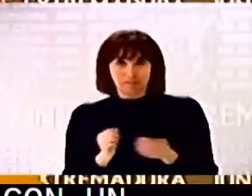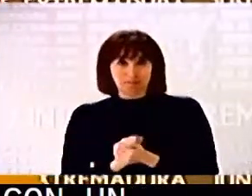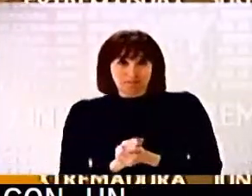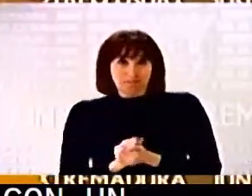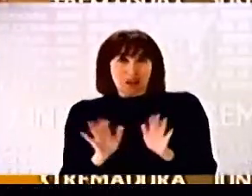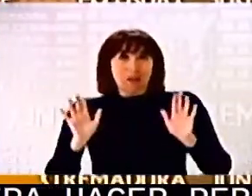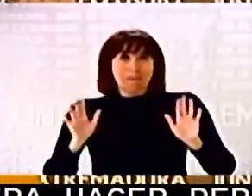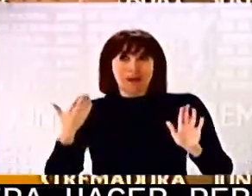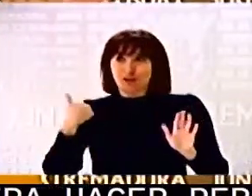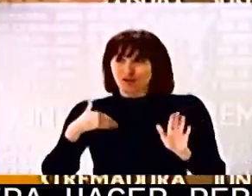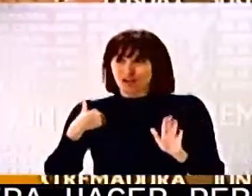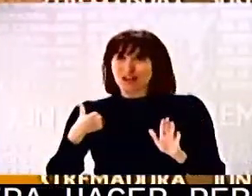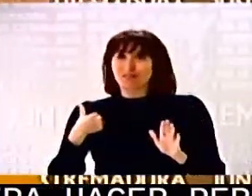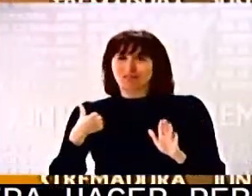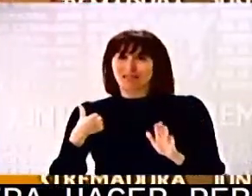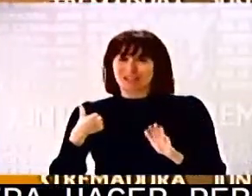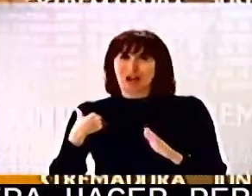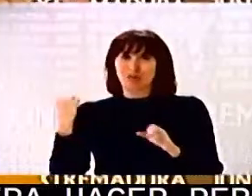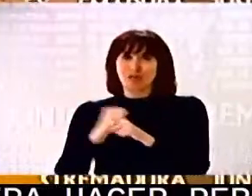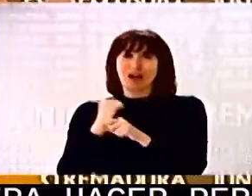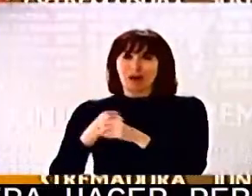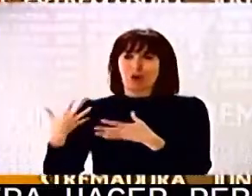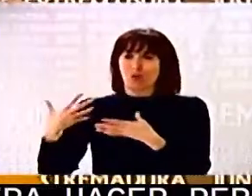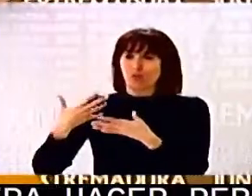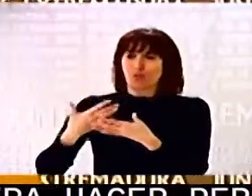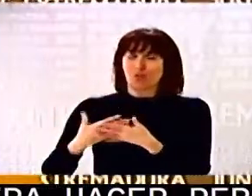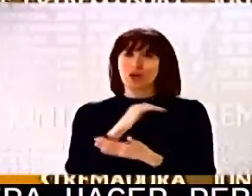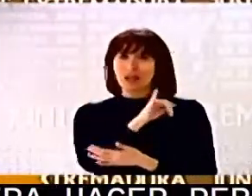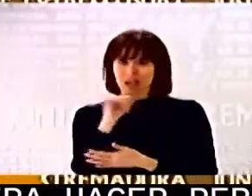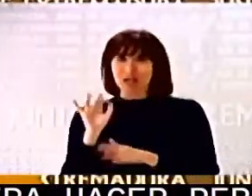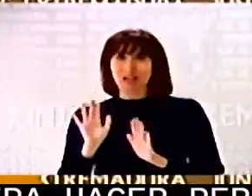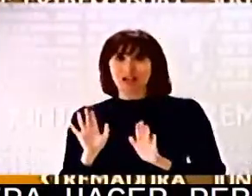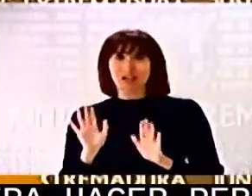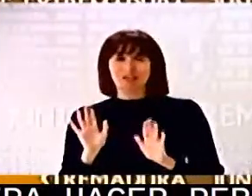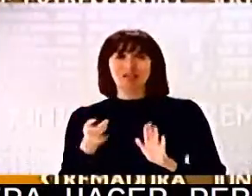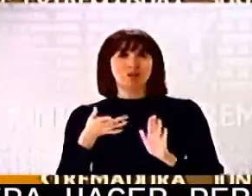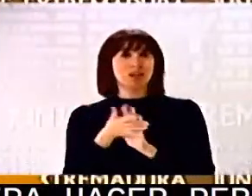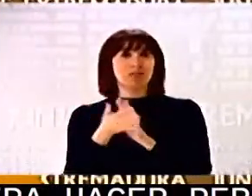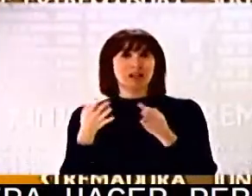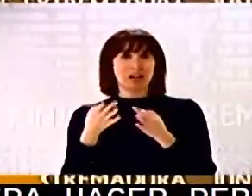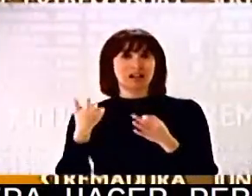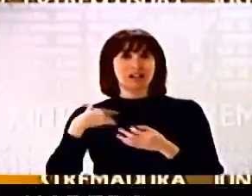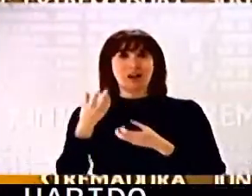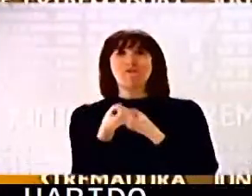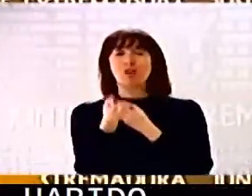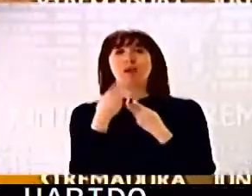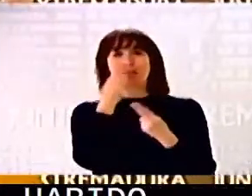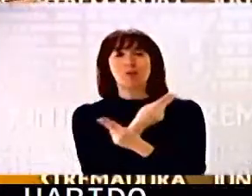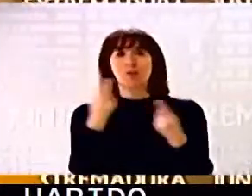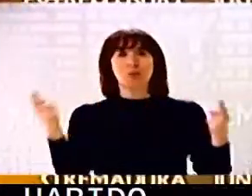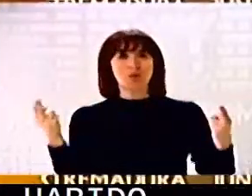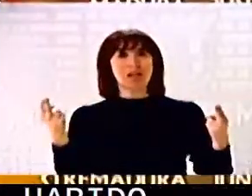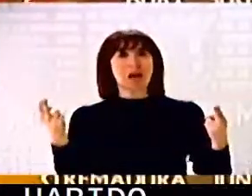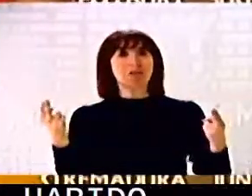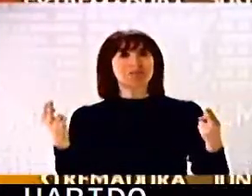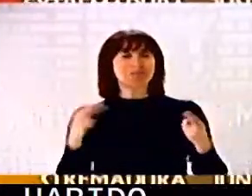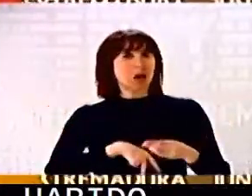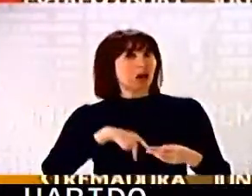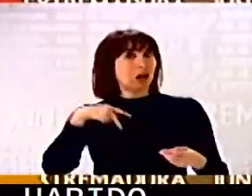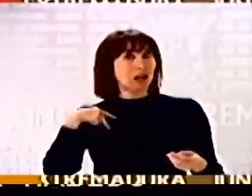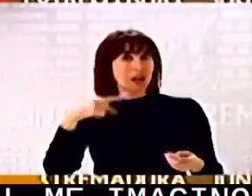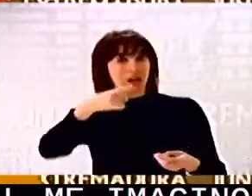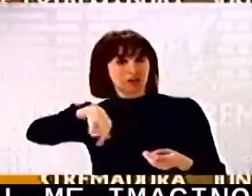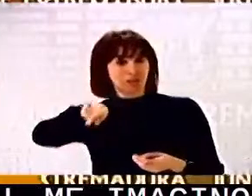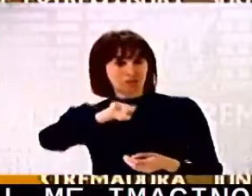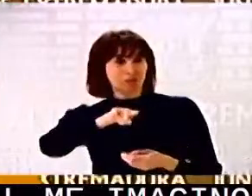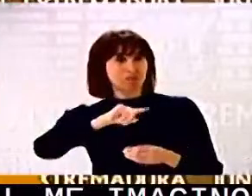Pero ya se ha hecho mucho, quiero decirle. Ya ha habido información pública de carácter general, que me imagino que ustedes, los